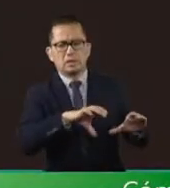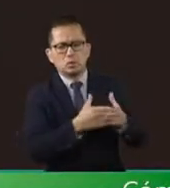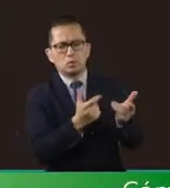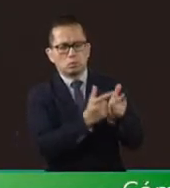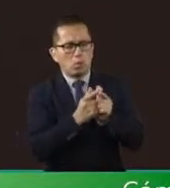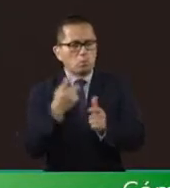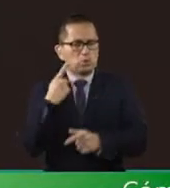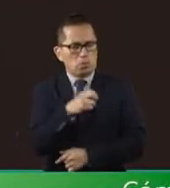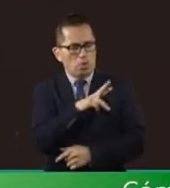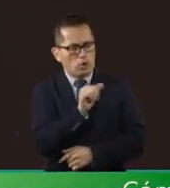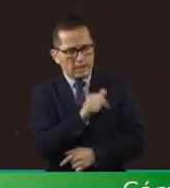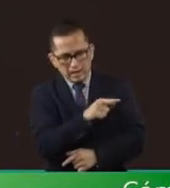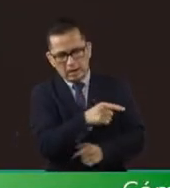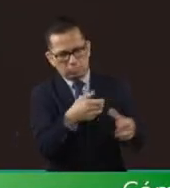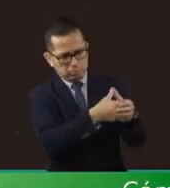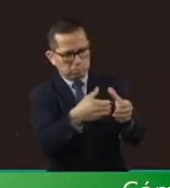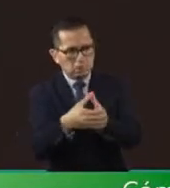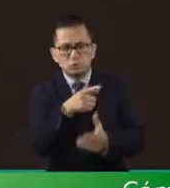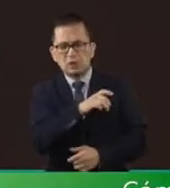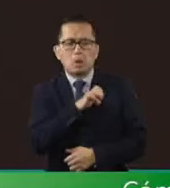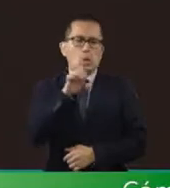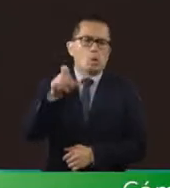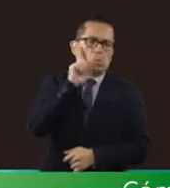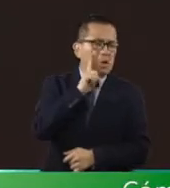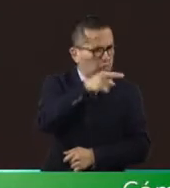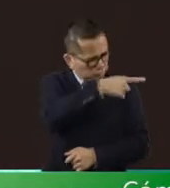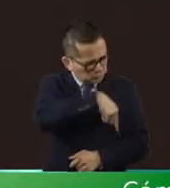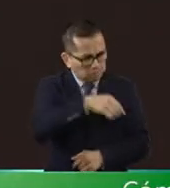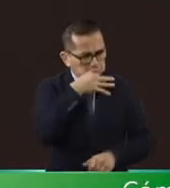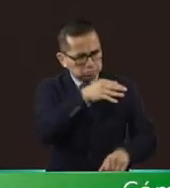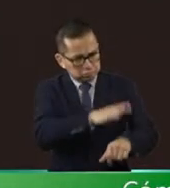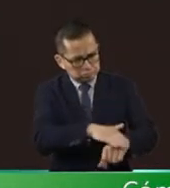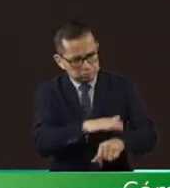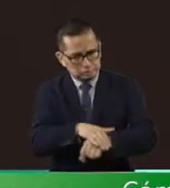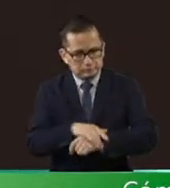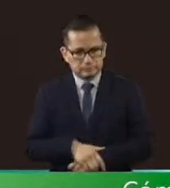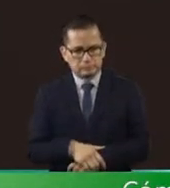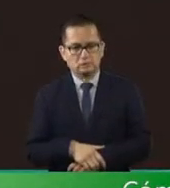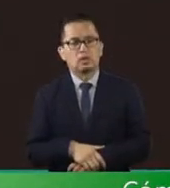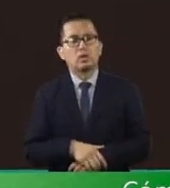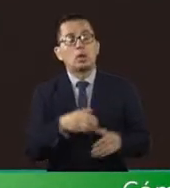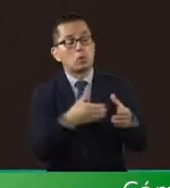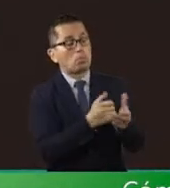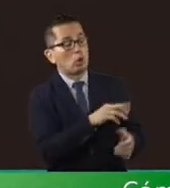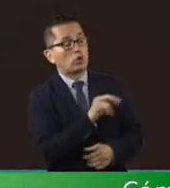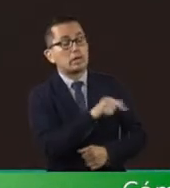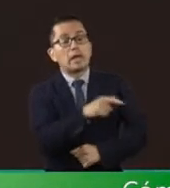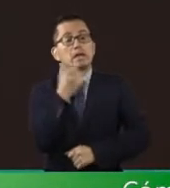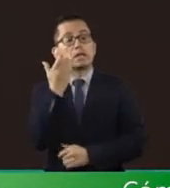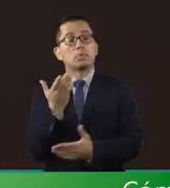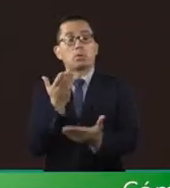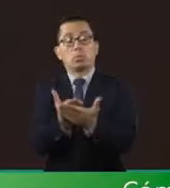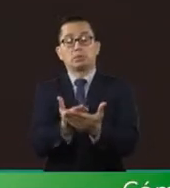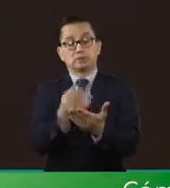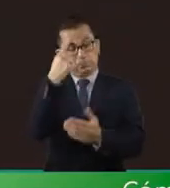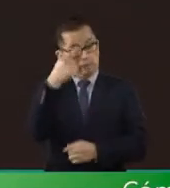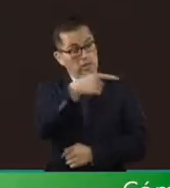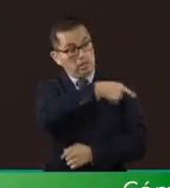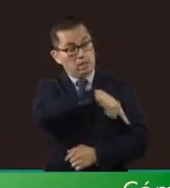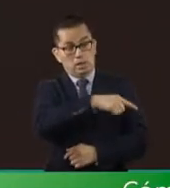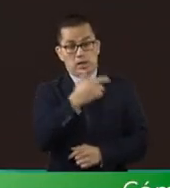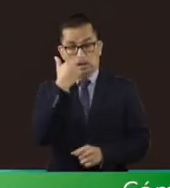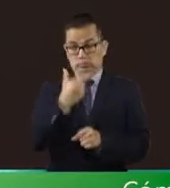aliados morena va a acabar acaba de presentar esta reserva y quiere exentar entonces su